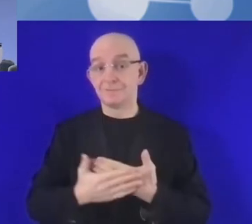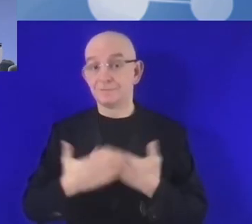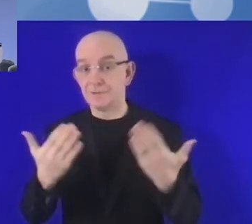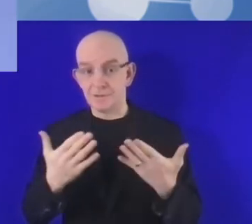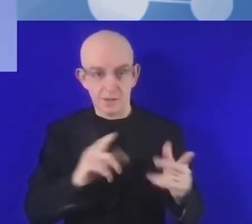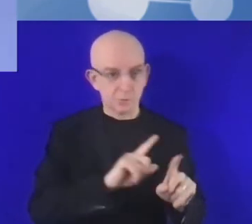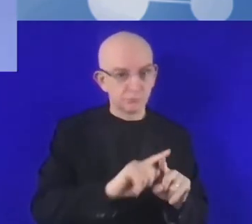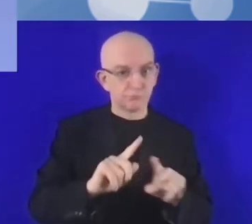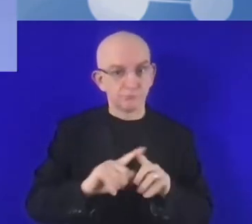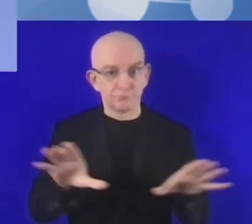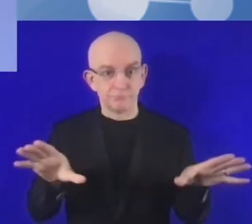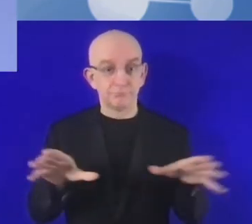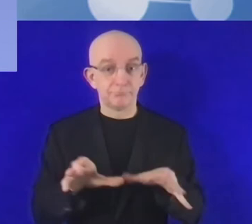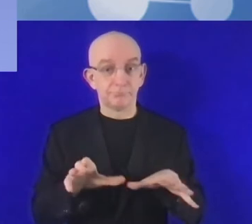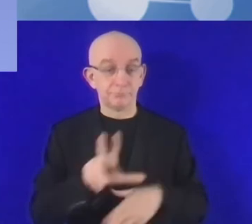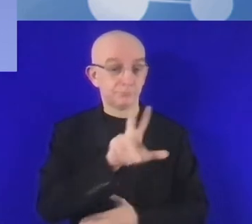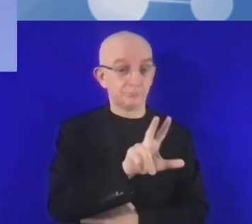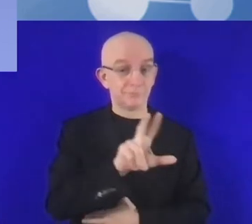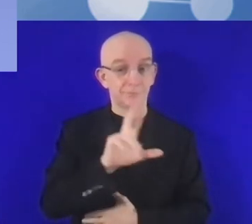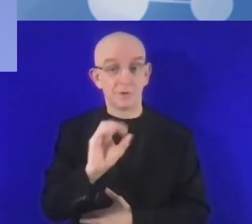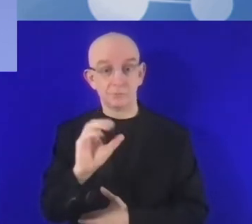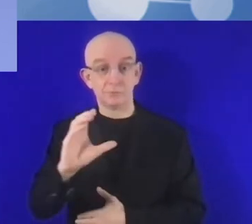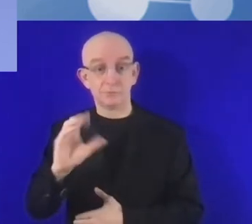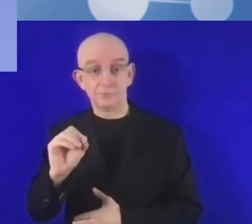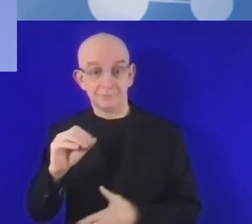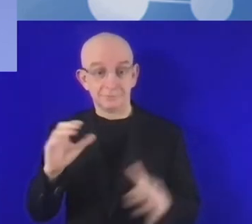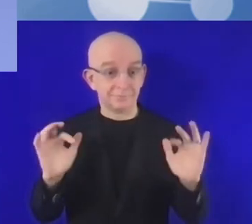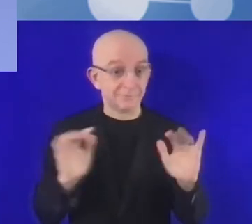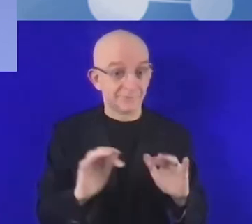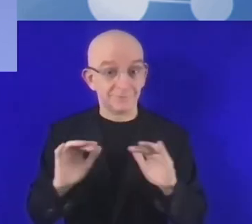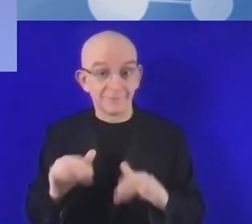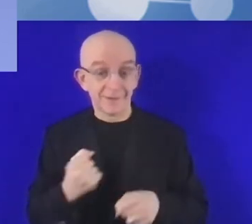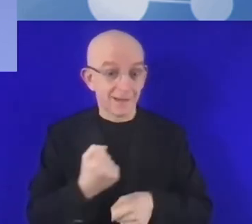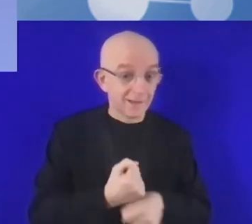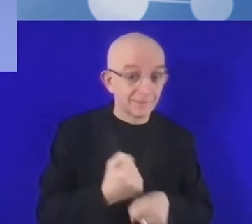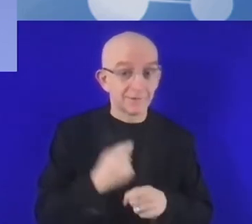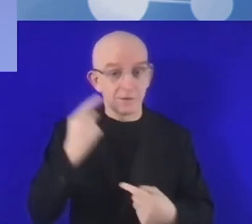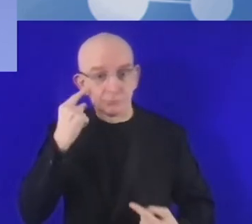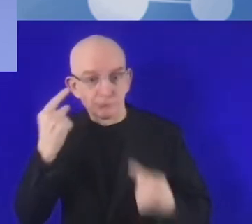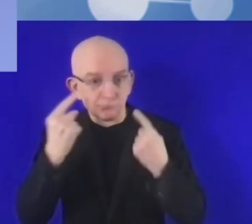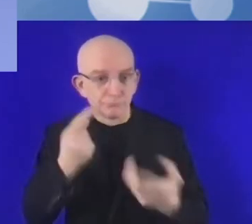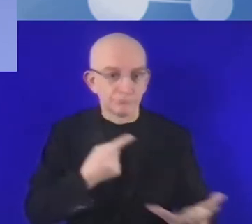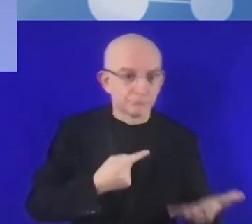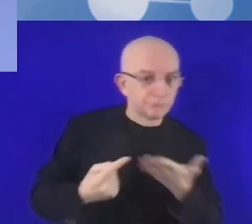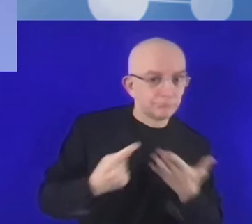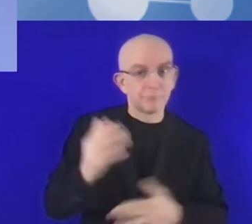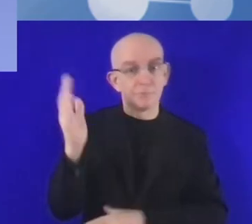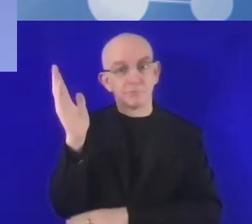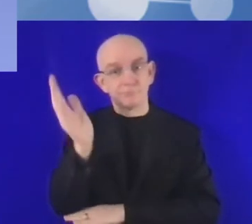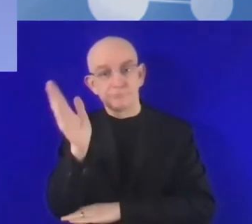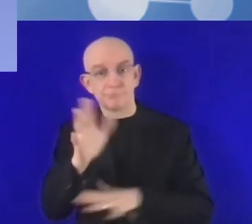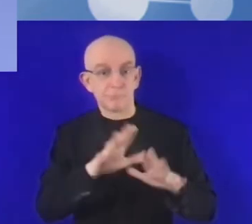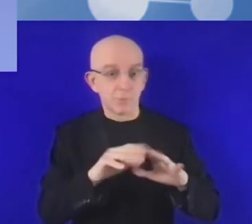de debates, conferencias, talleres y discusiones, todo